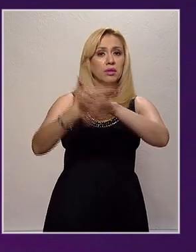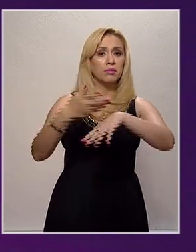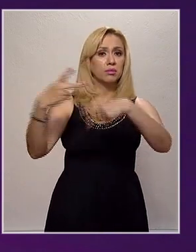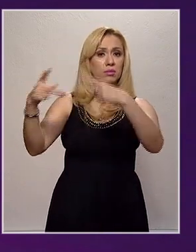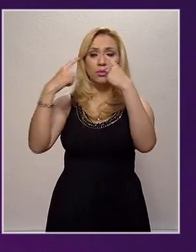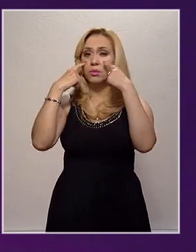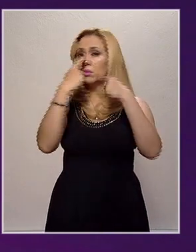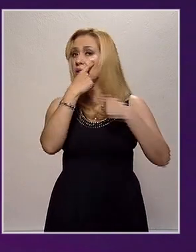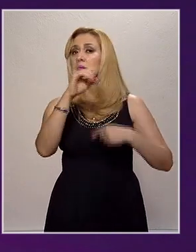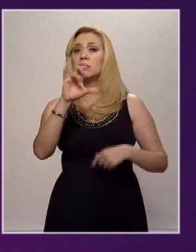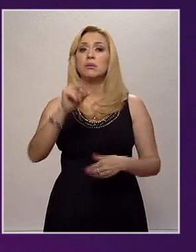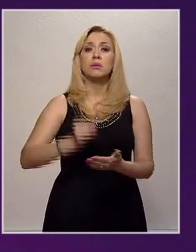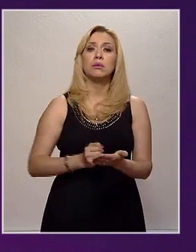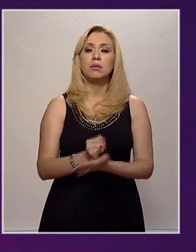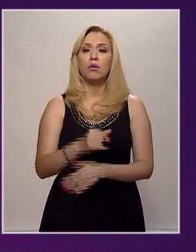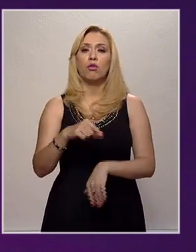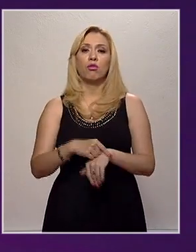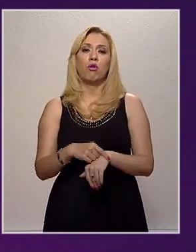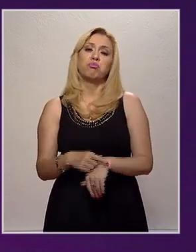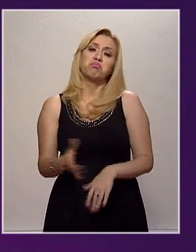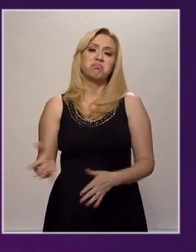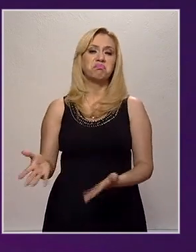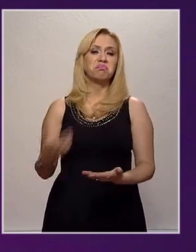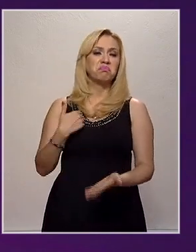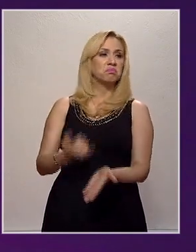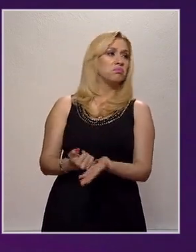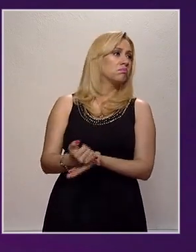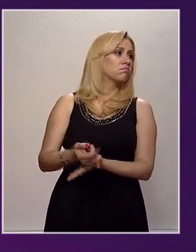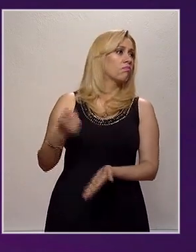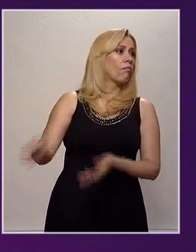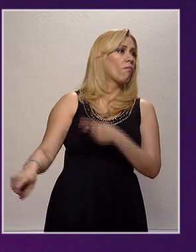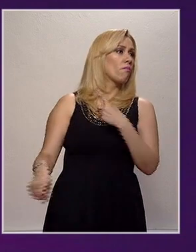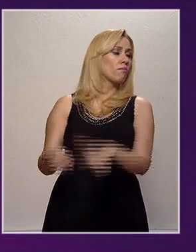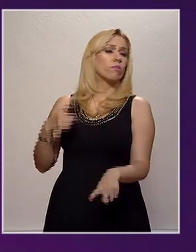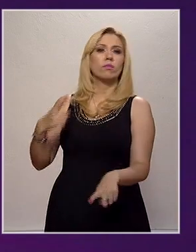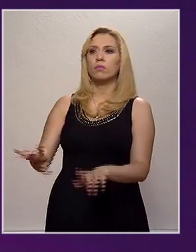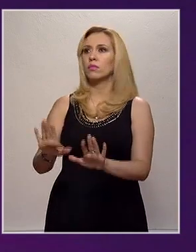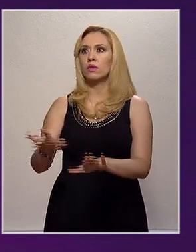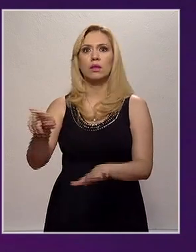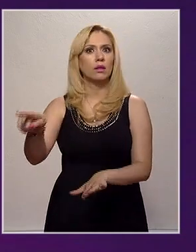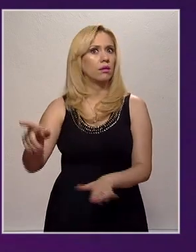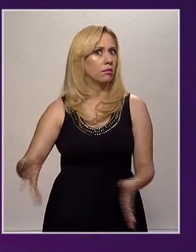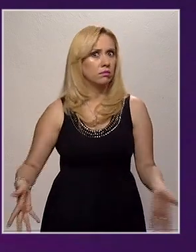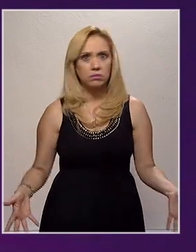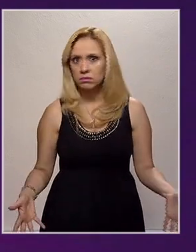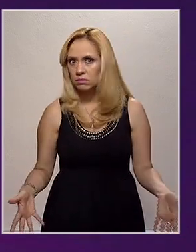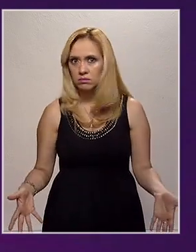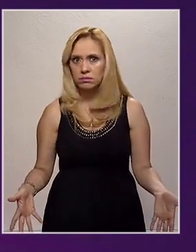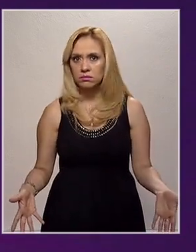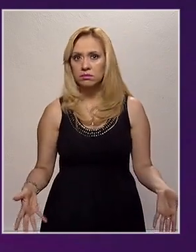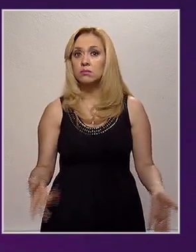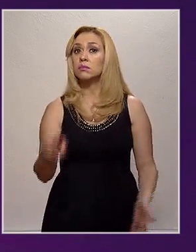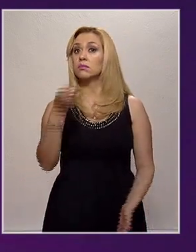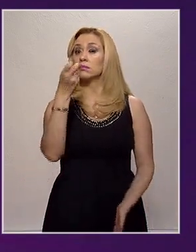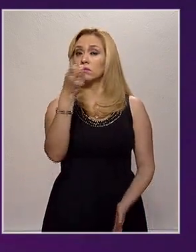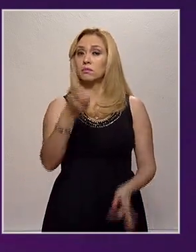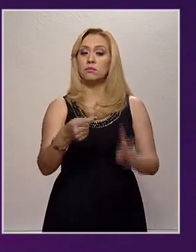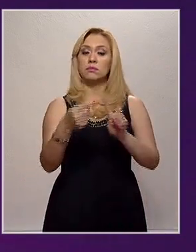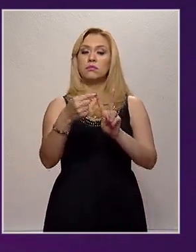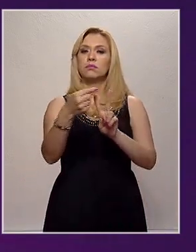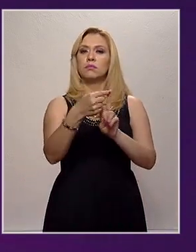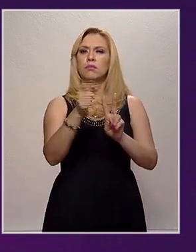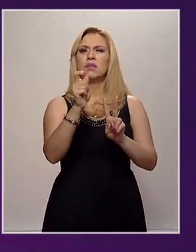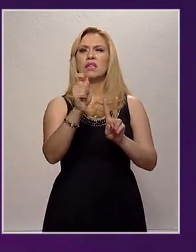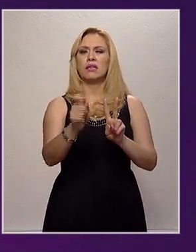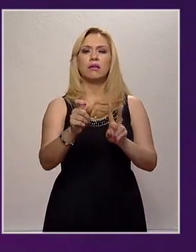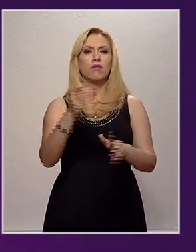y eso hace que los médicos asuman las decisiones que el paciente debería de tomar y ellos la toman. Estos dos casos serían